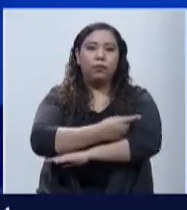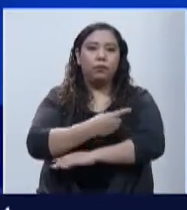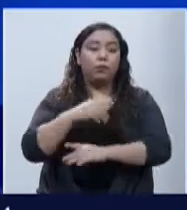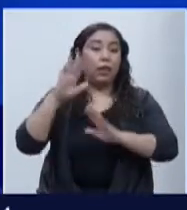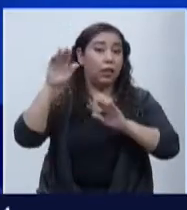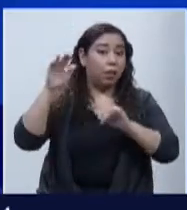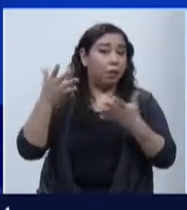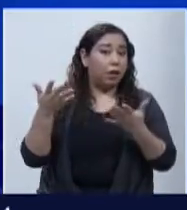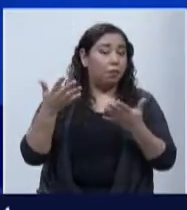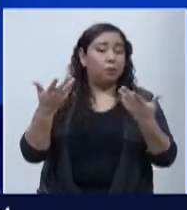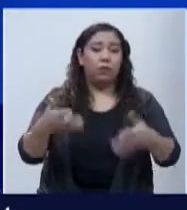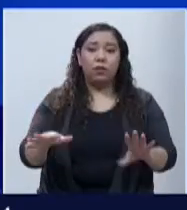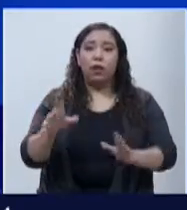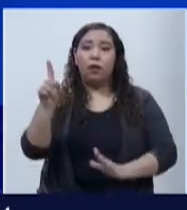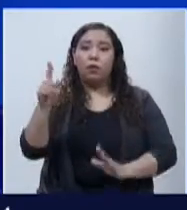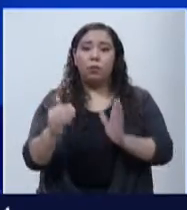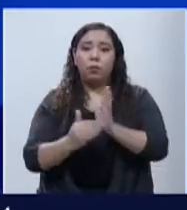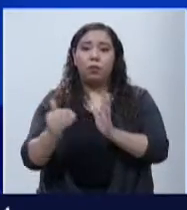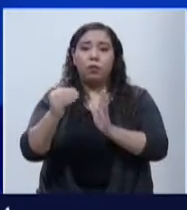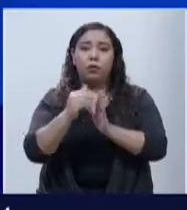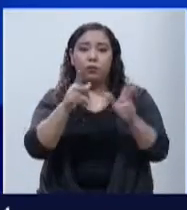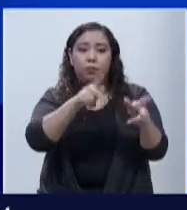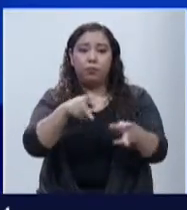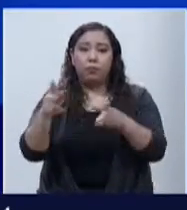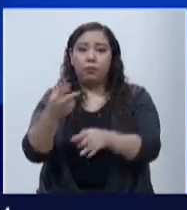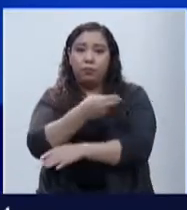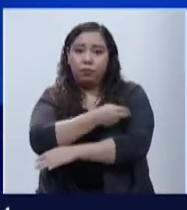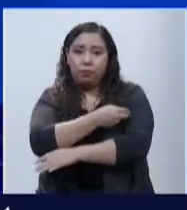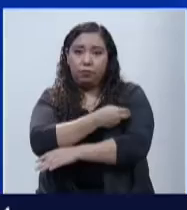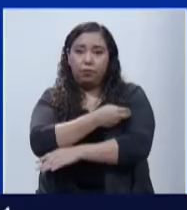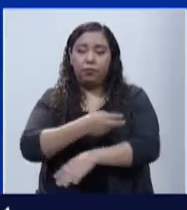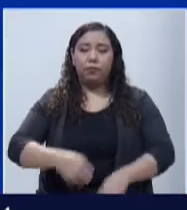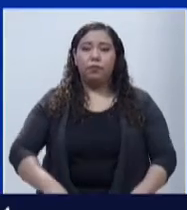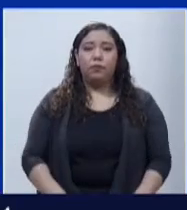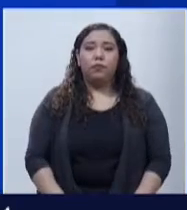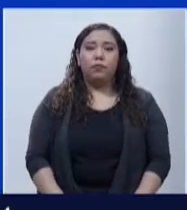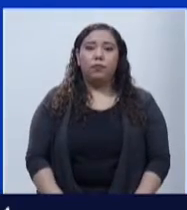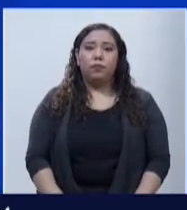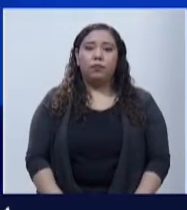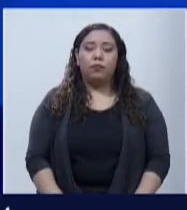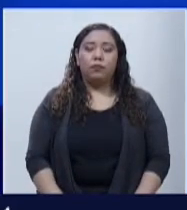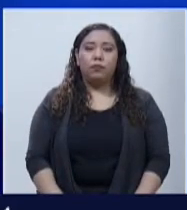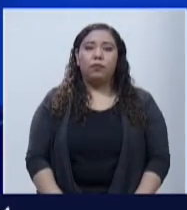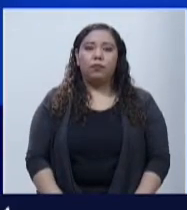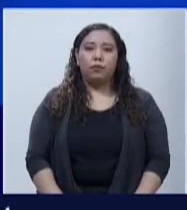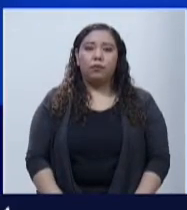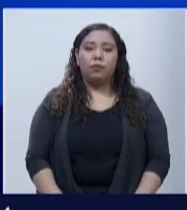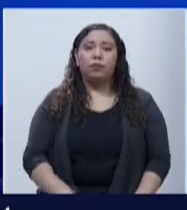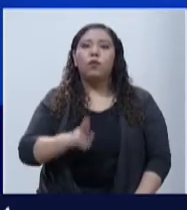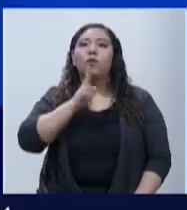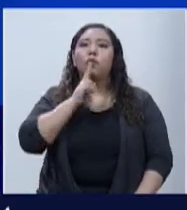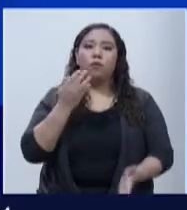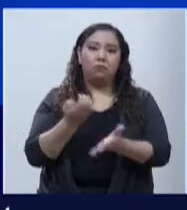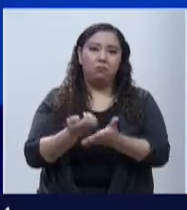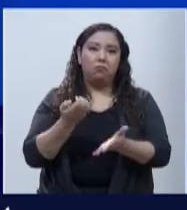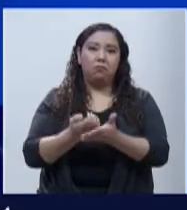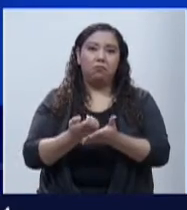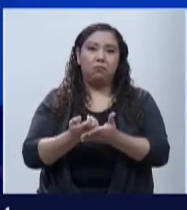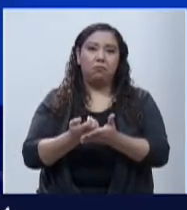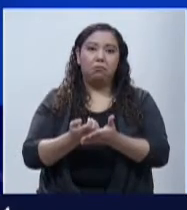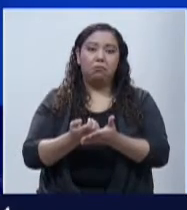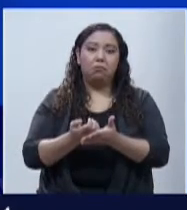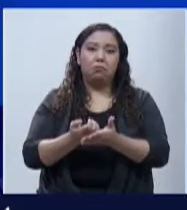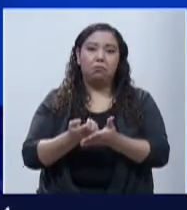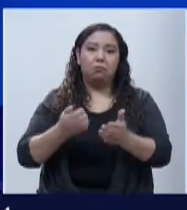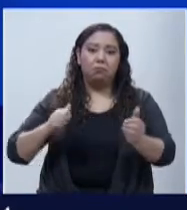el millón de hondureños vacunados contra lakovic 19 la economía hondureña reporta mejoras